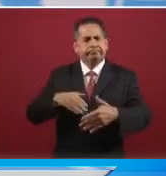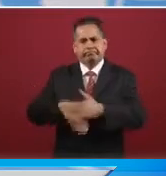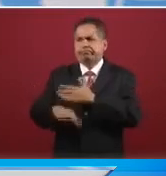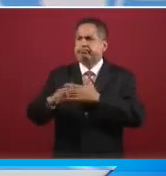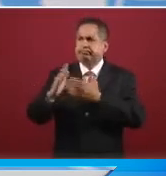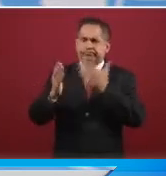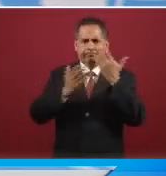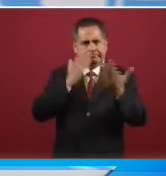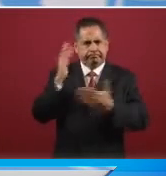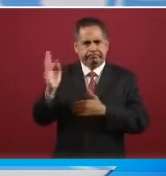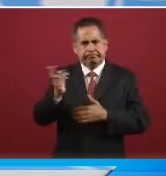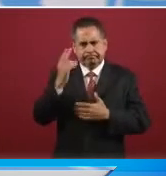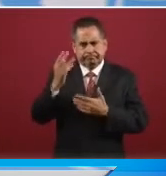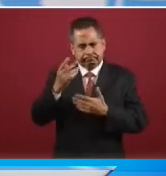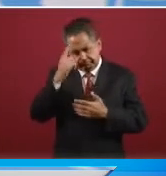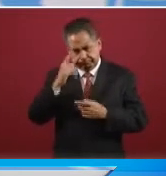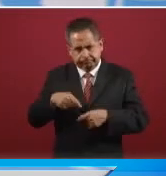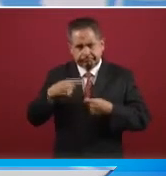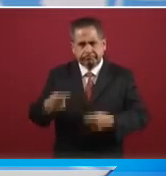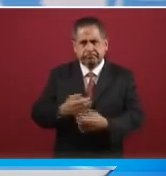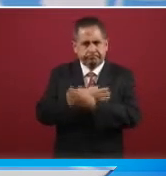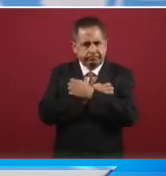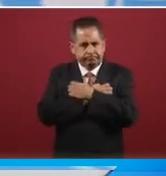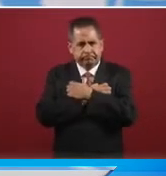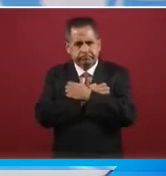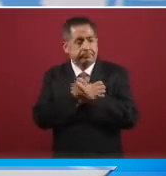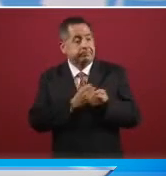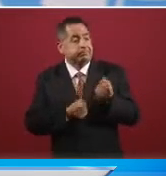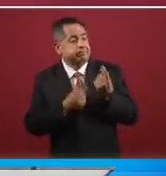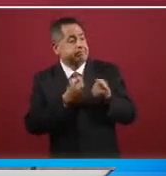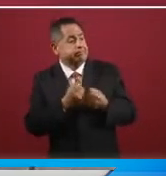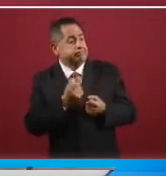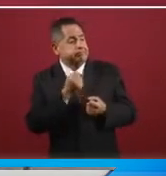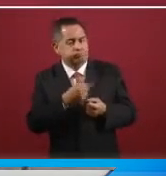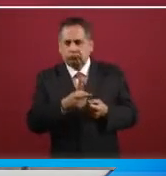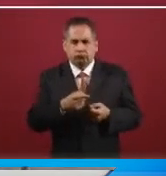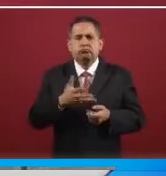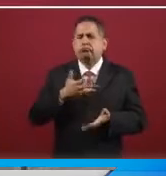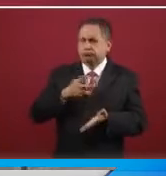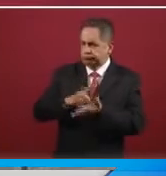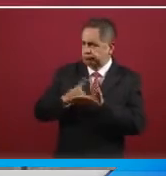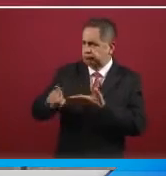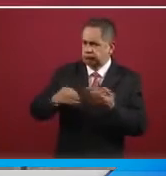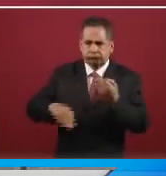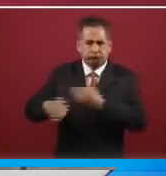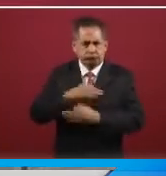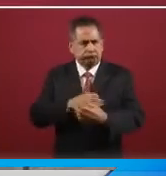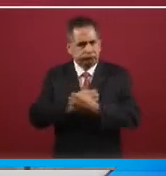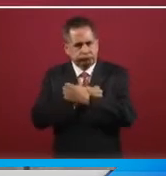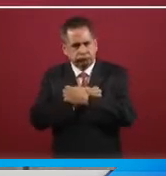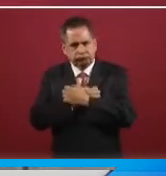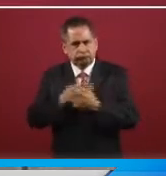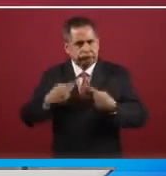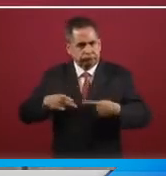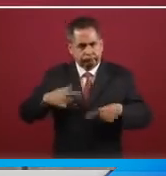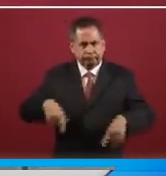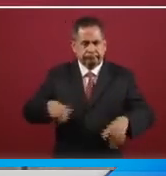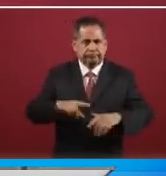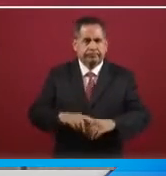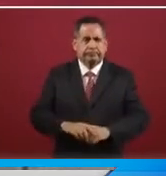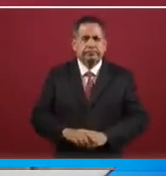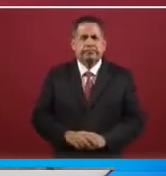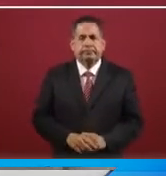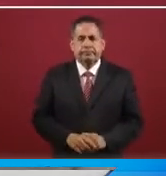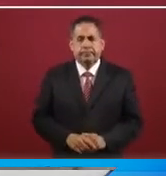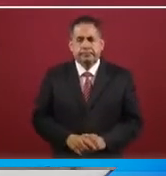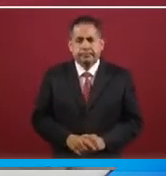del pueblo. El largo periodo conservador tuvo como consigna privatizar la educación y se dejó de invertir, situación que hay que revertir evitando